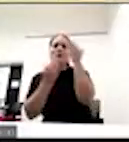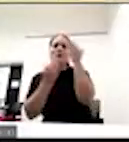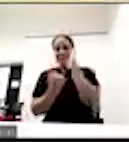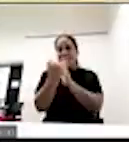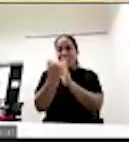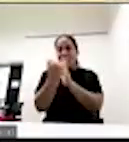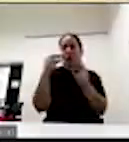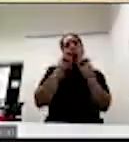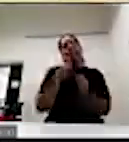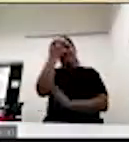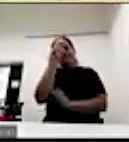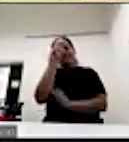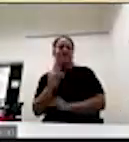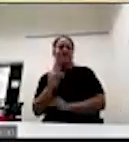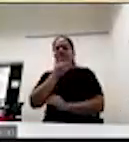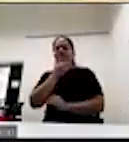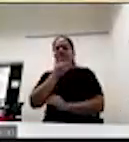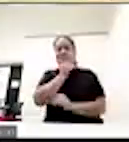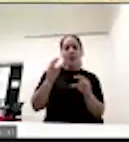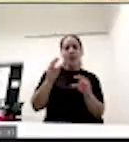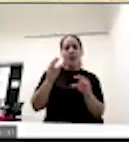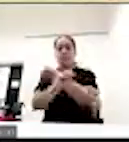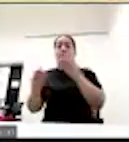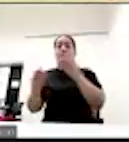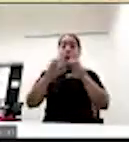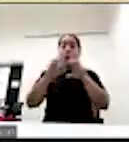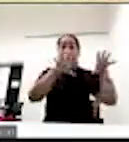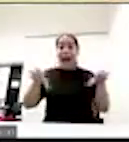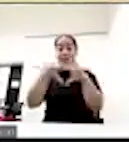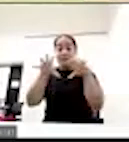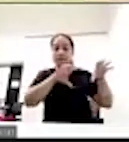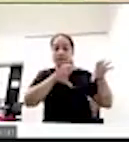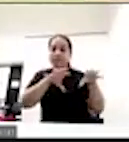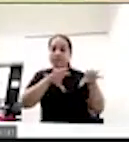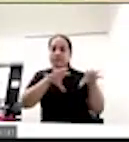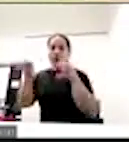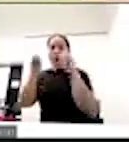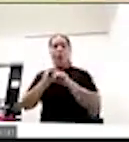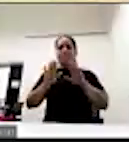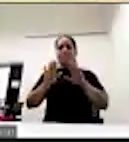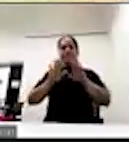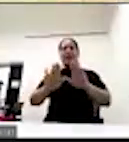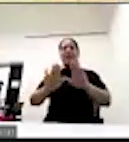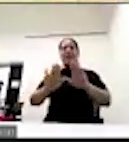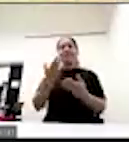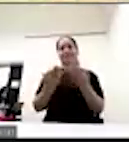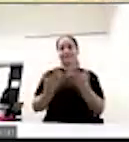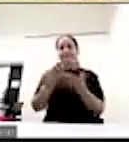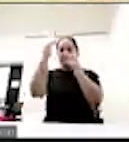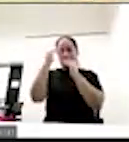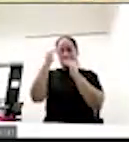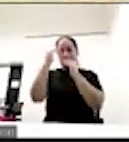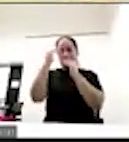decisión, actuar o detenerte. Puedes pasar a la siguiente